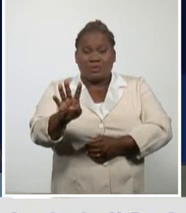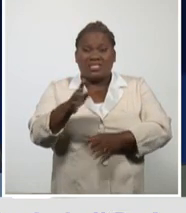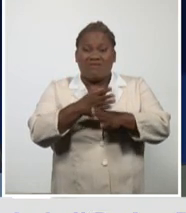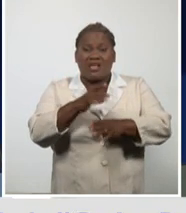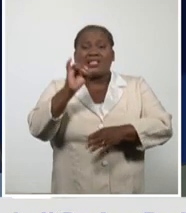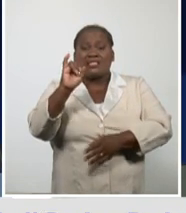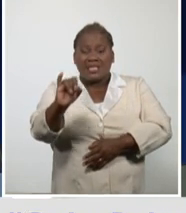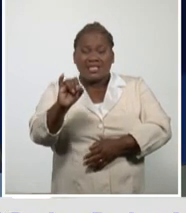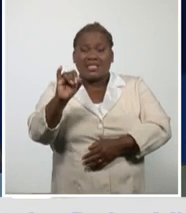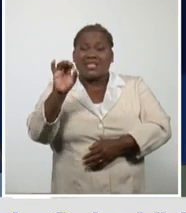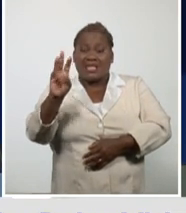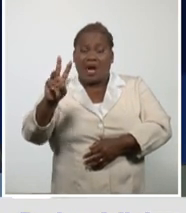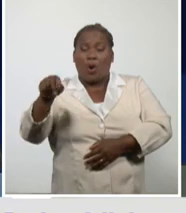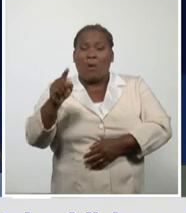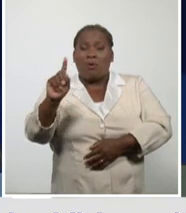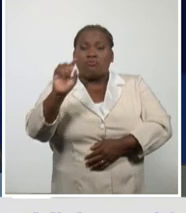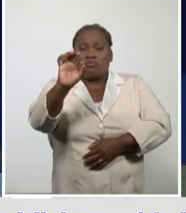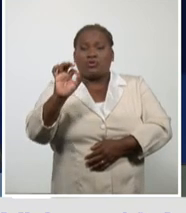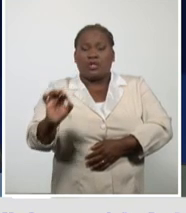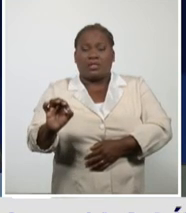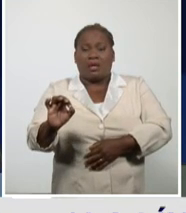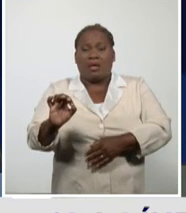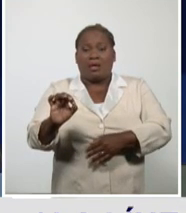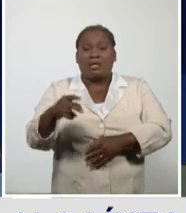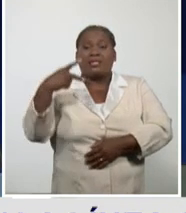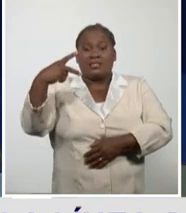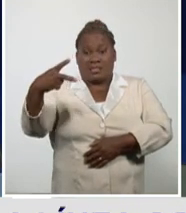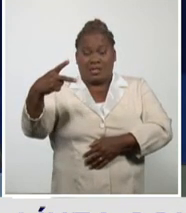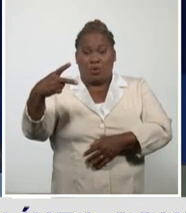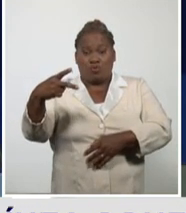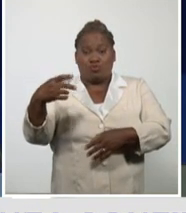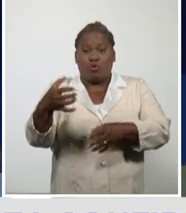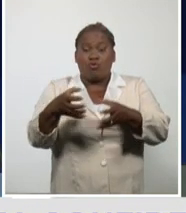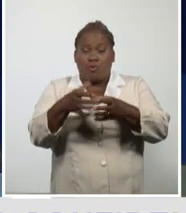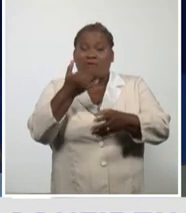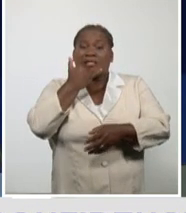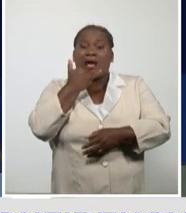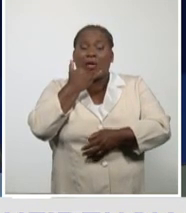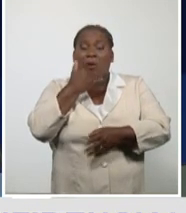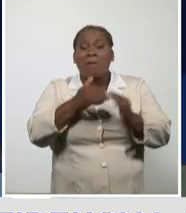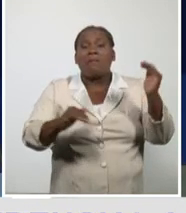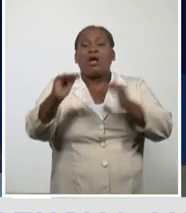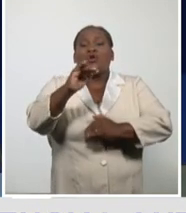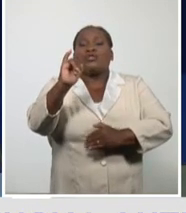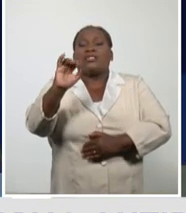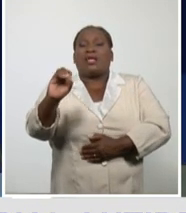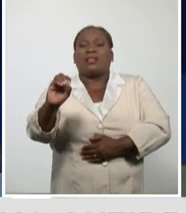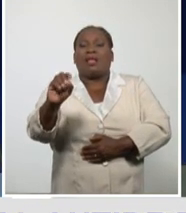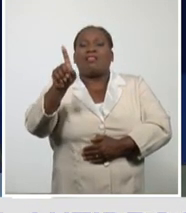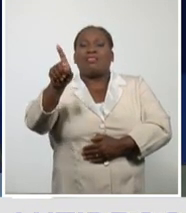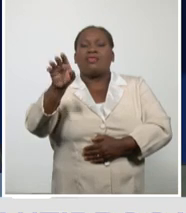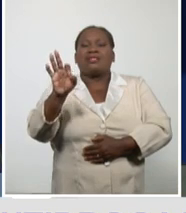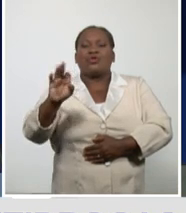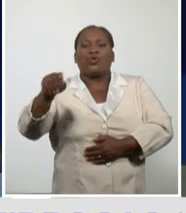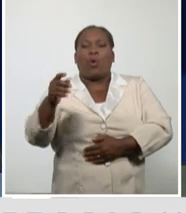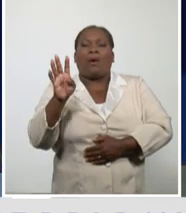63,1%, seguido de los mayores de 40 a 60 años con un 18,4%.